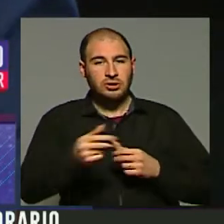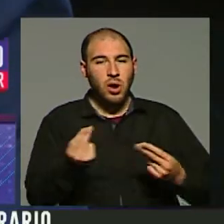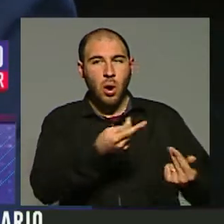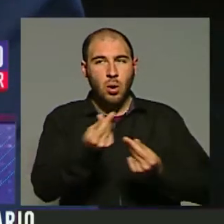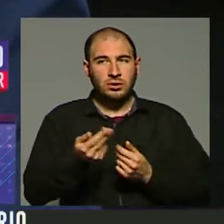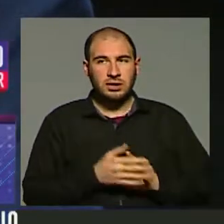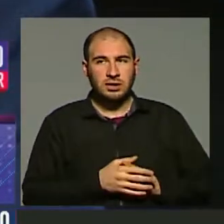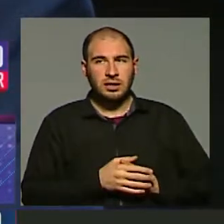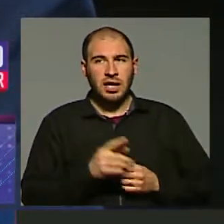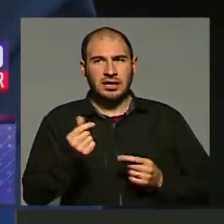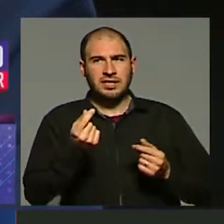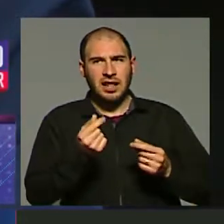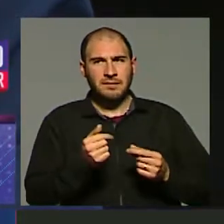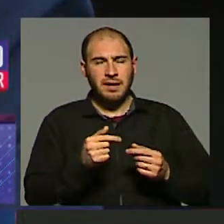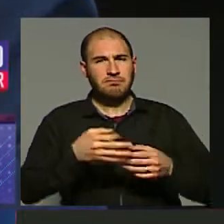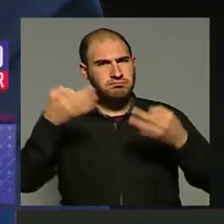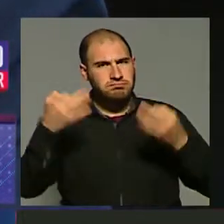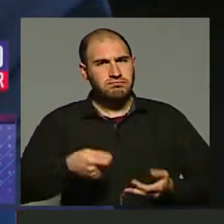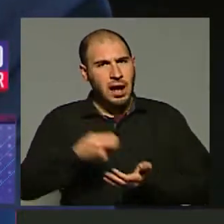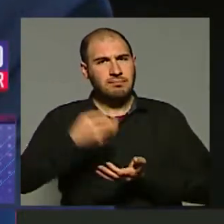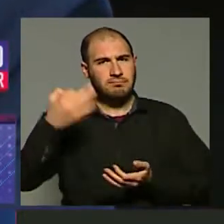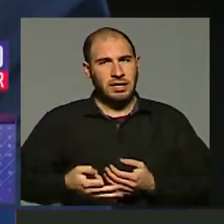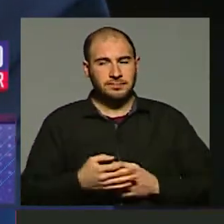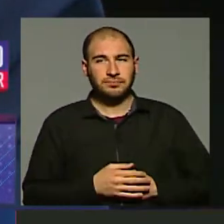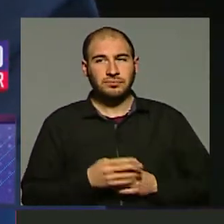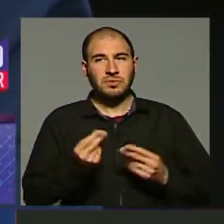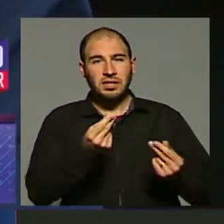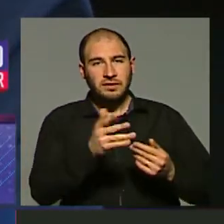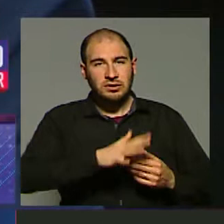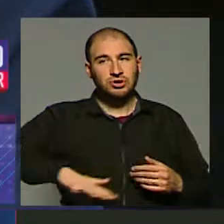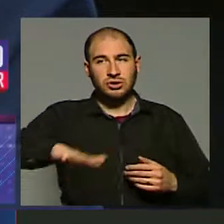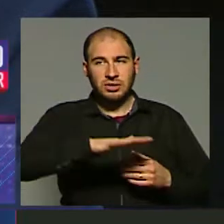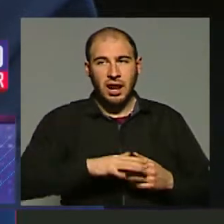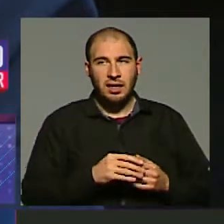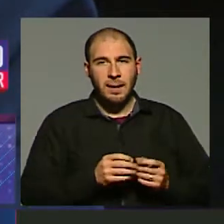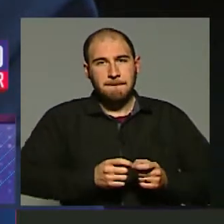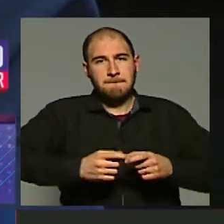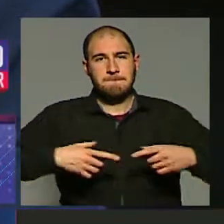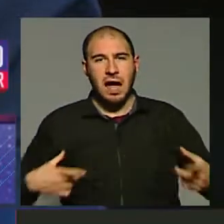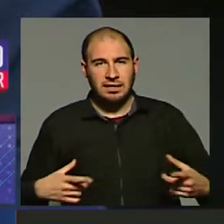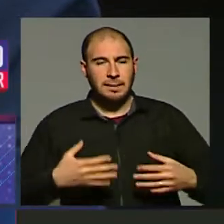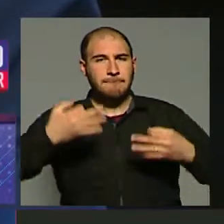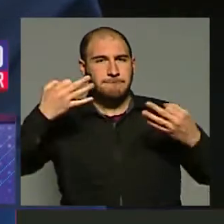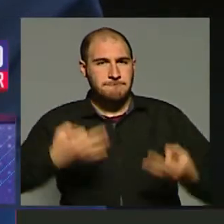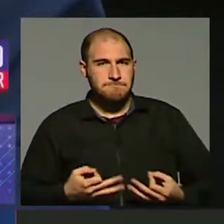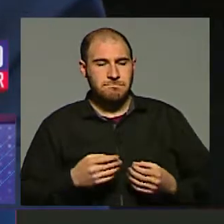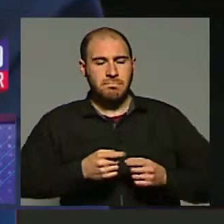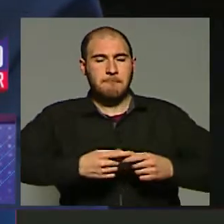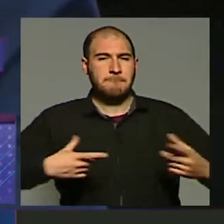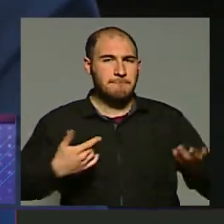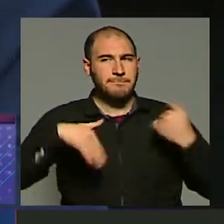usuarios tengan una tarifa muy razonable y que la tarifa social sea amplia, perfectamente